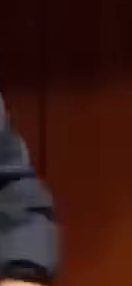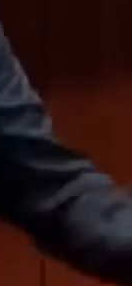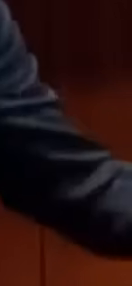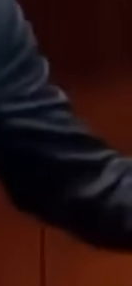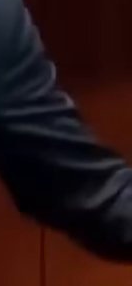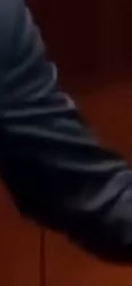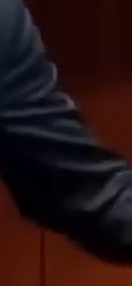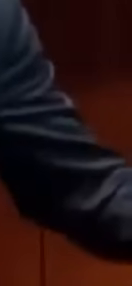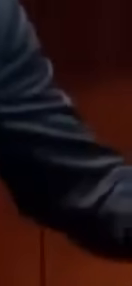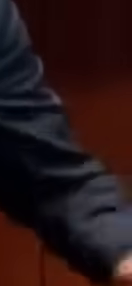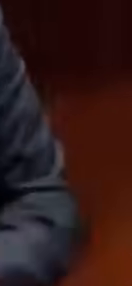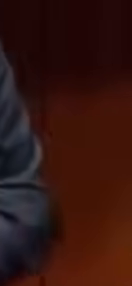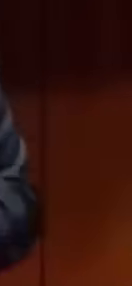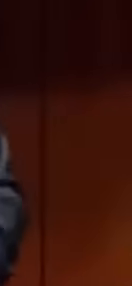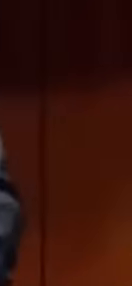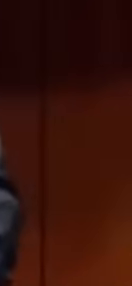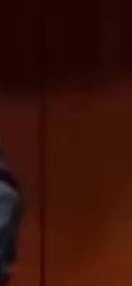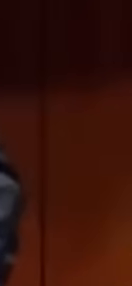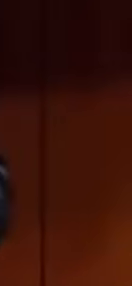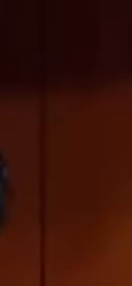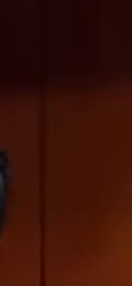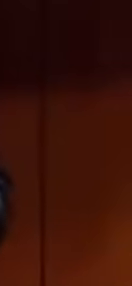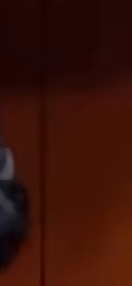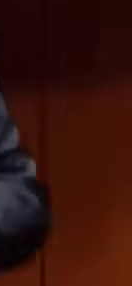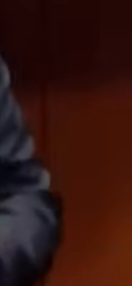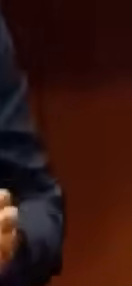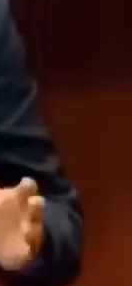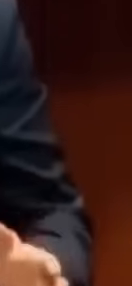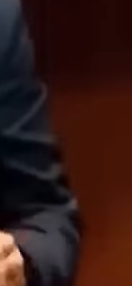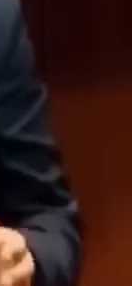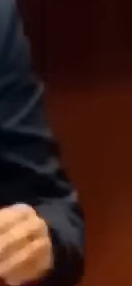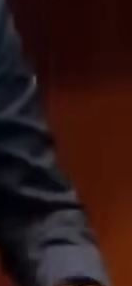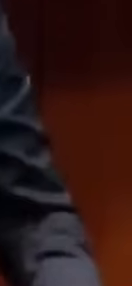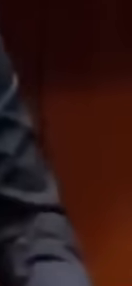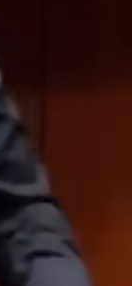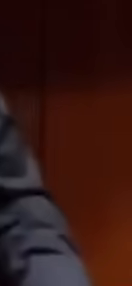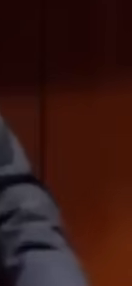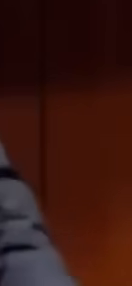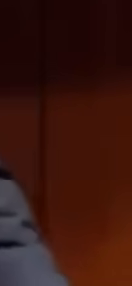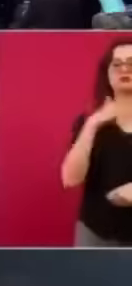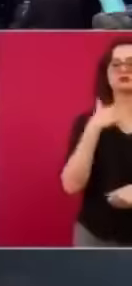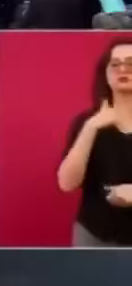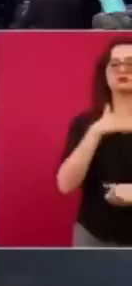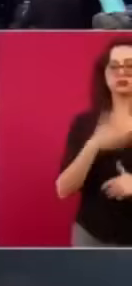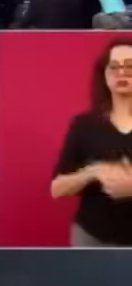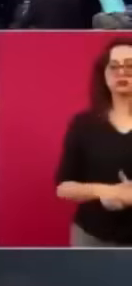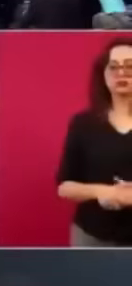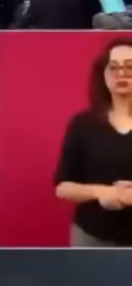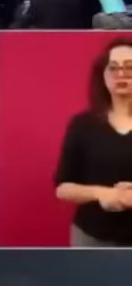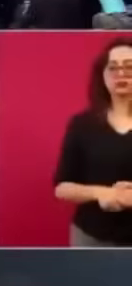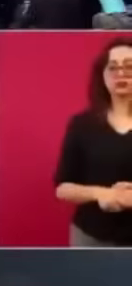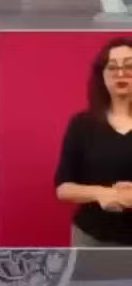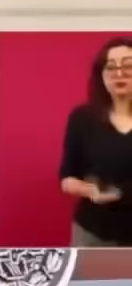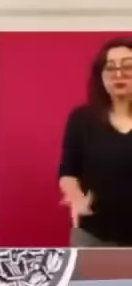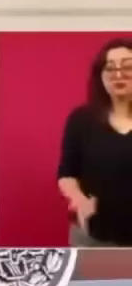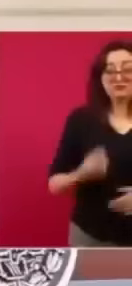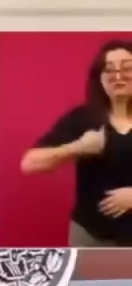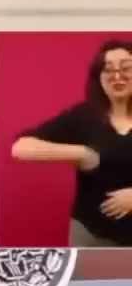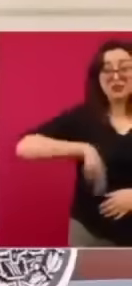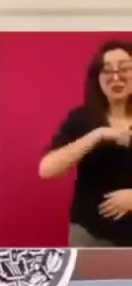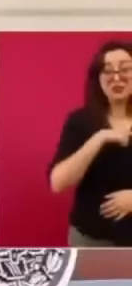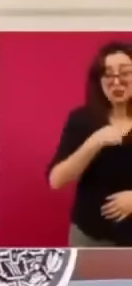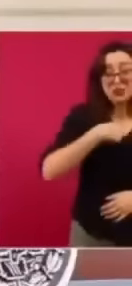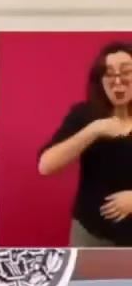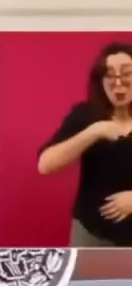que estaban implicados en este desvío de recursos y en este fraude millonario. Pues que nosotros presentamos la denuncia.